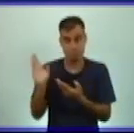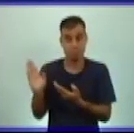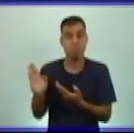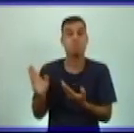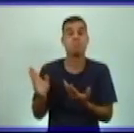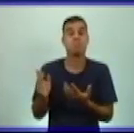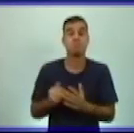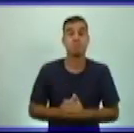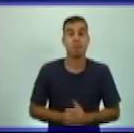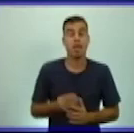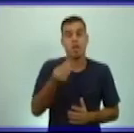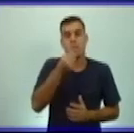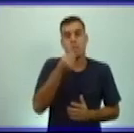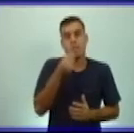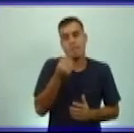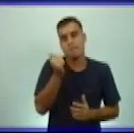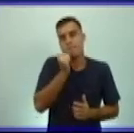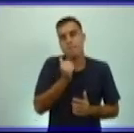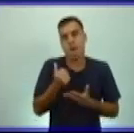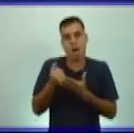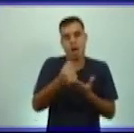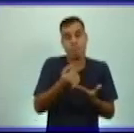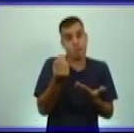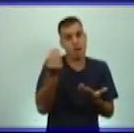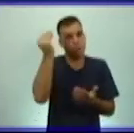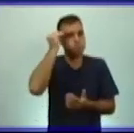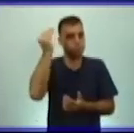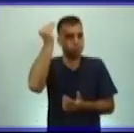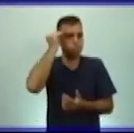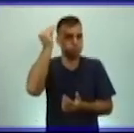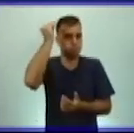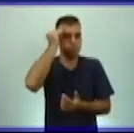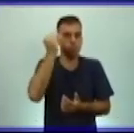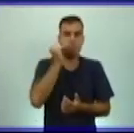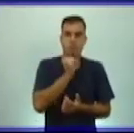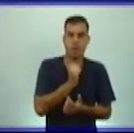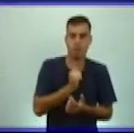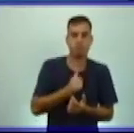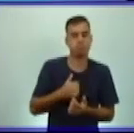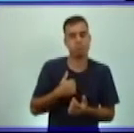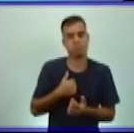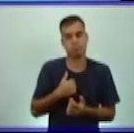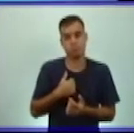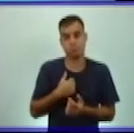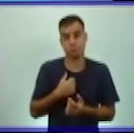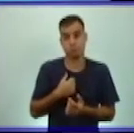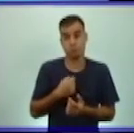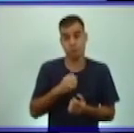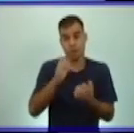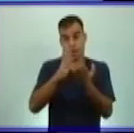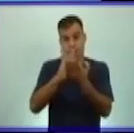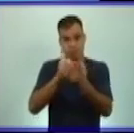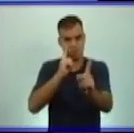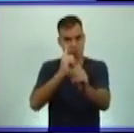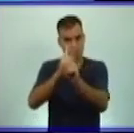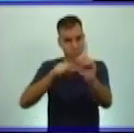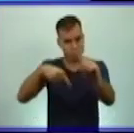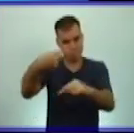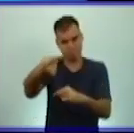apoyo necesario para que el conocimiento esté presente. Los estamos esperando en la próxima clase.